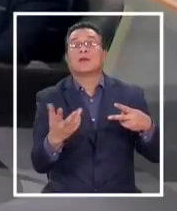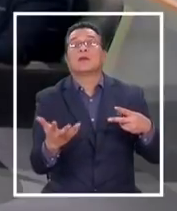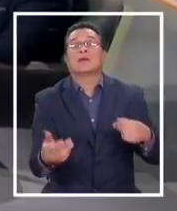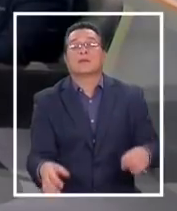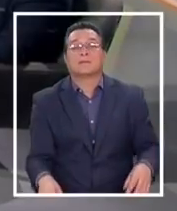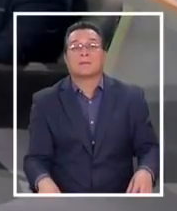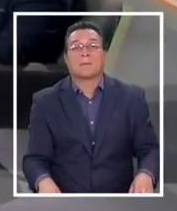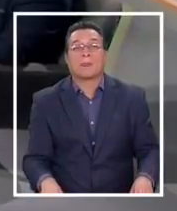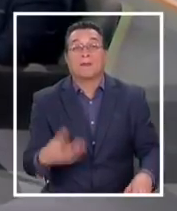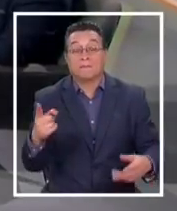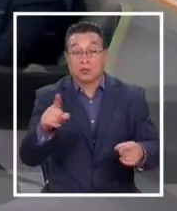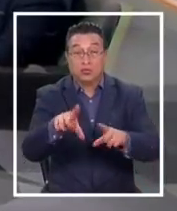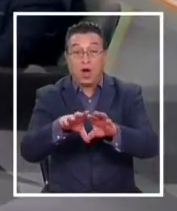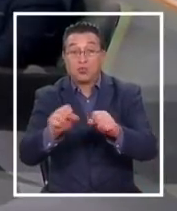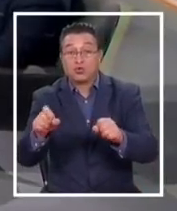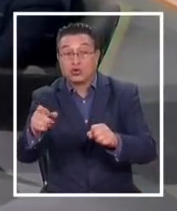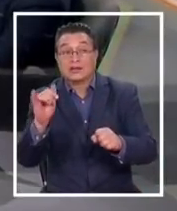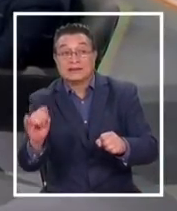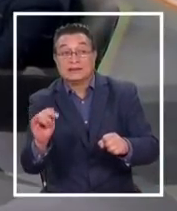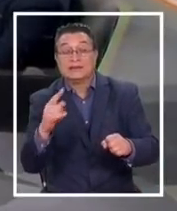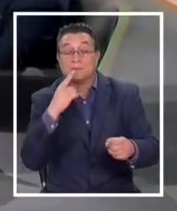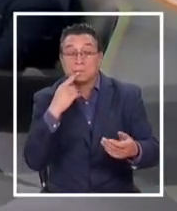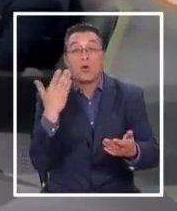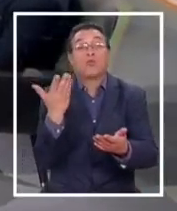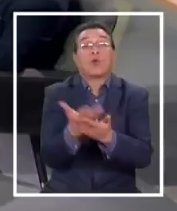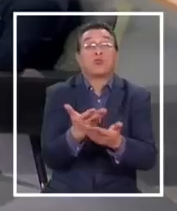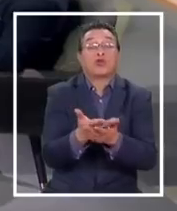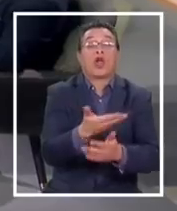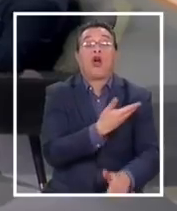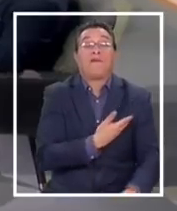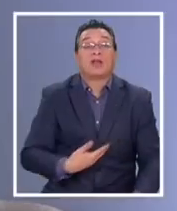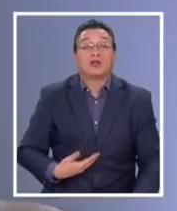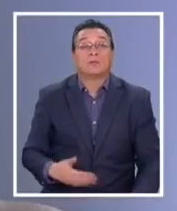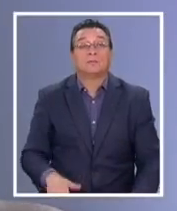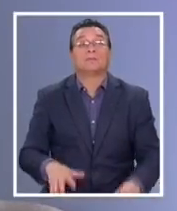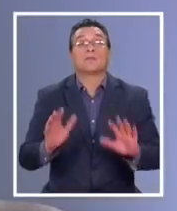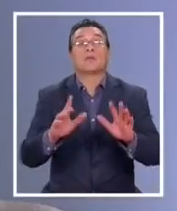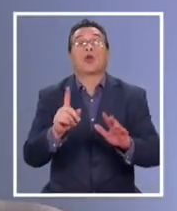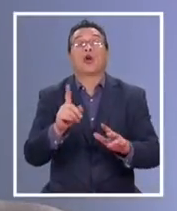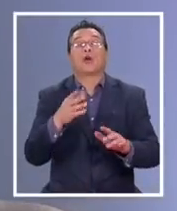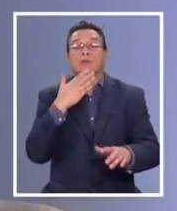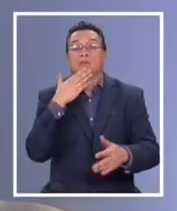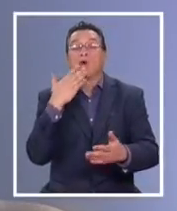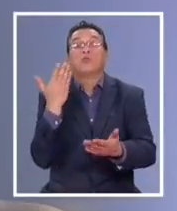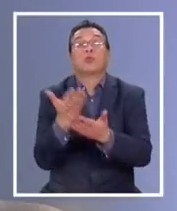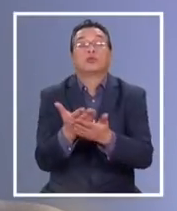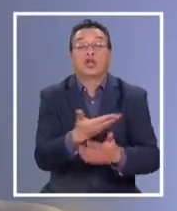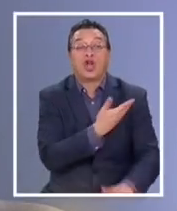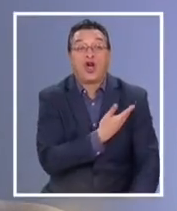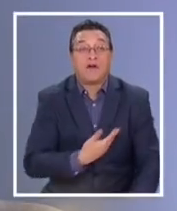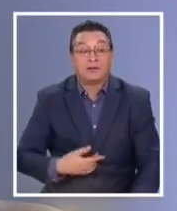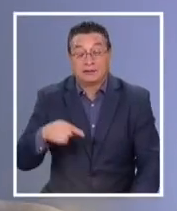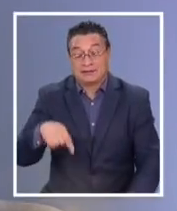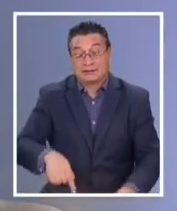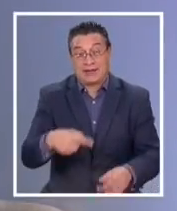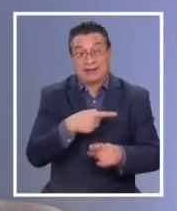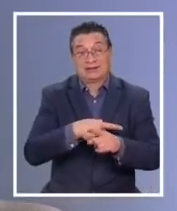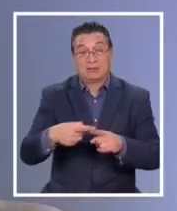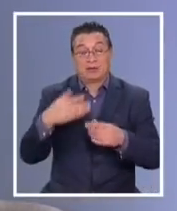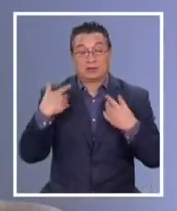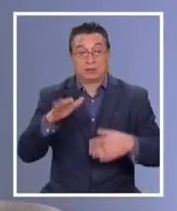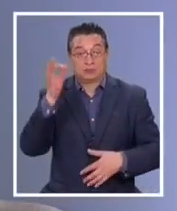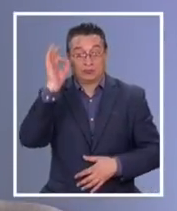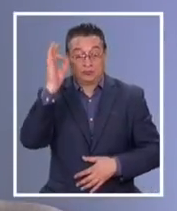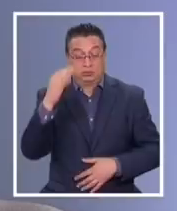pobreza? Bueno, ¿cuán distante está lo que estaba proponiendo el gobierno? No, es que más que lo que estaba proponiendo el gobierno, nosotros esta semana nos reunimos